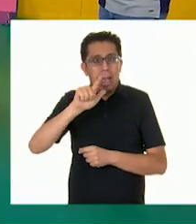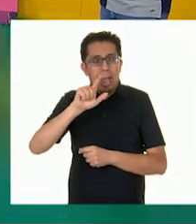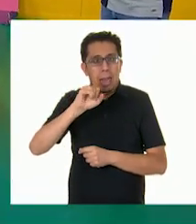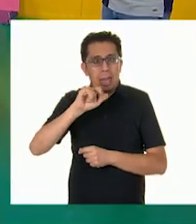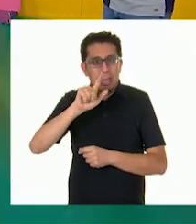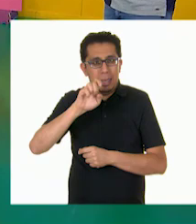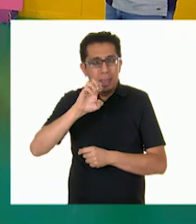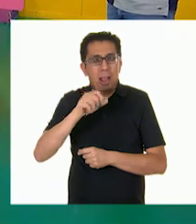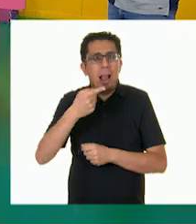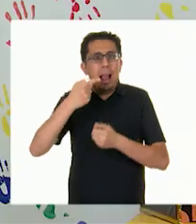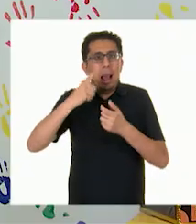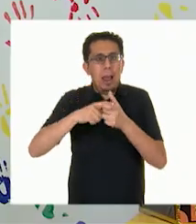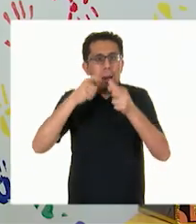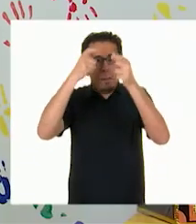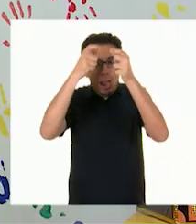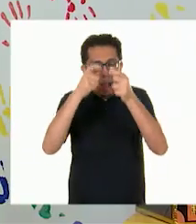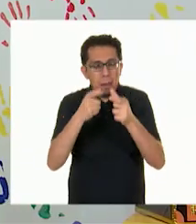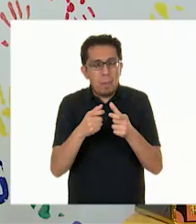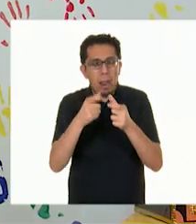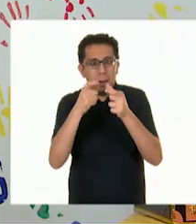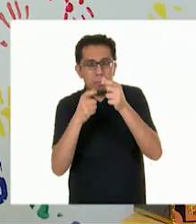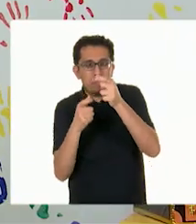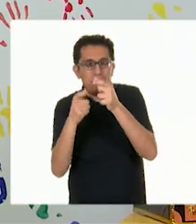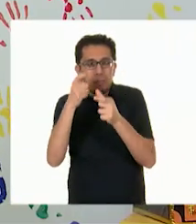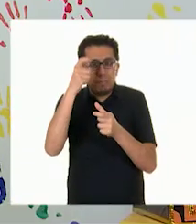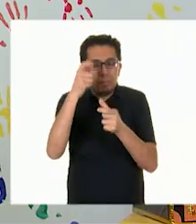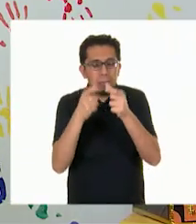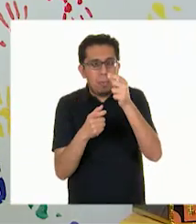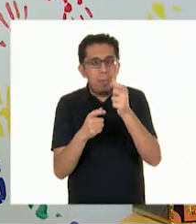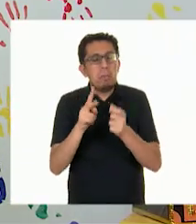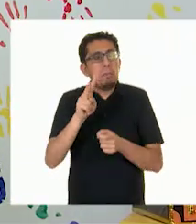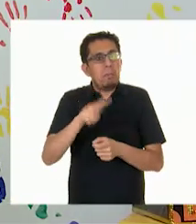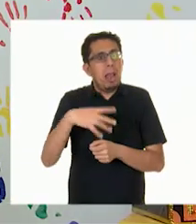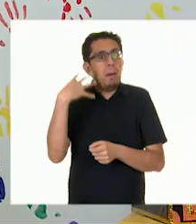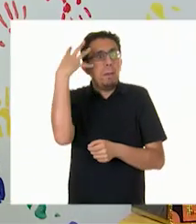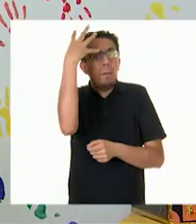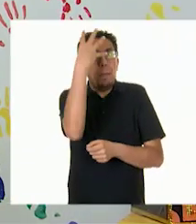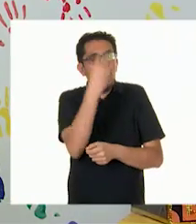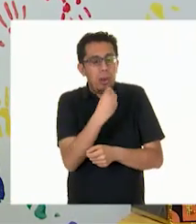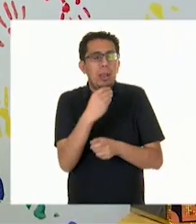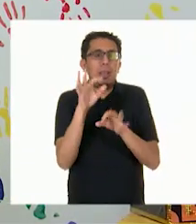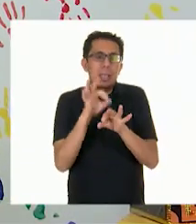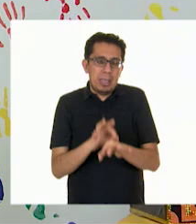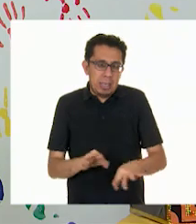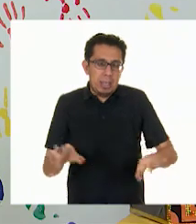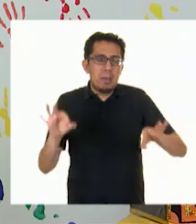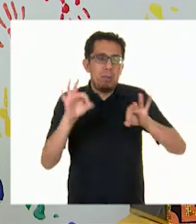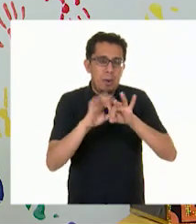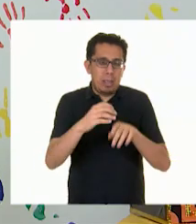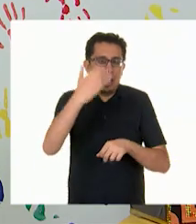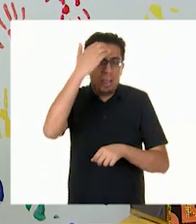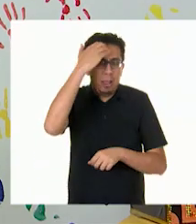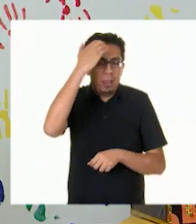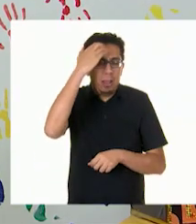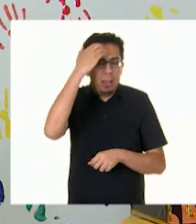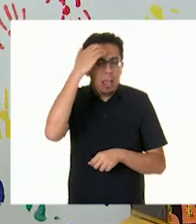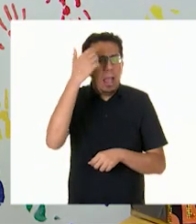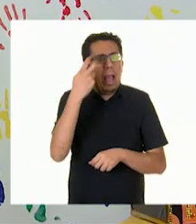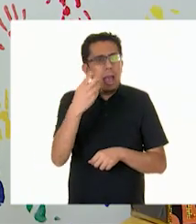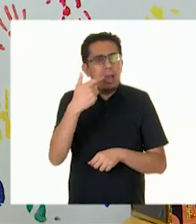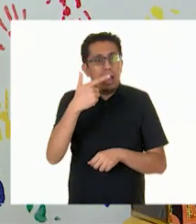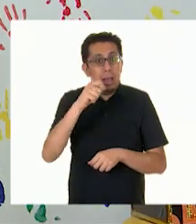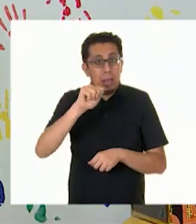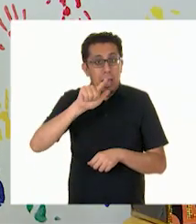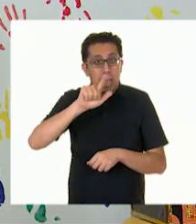bonito! Con las cápsulas que subían, Y bajaban. Qué importante es conocerlos y saber que tal vez, por ejemplo, el de Galileo no te va a dar